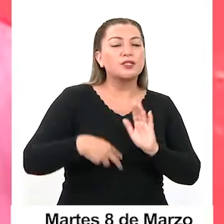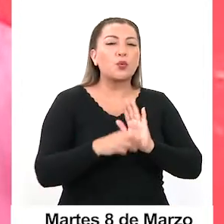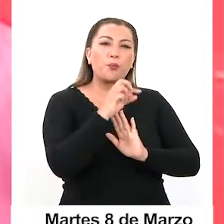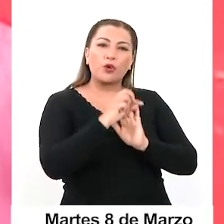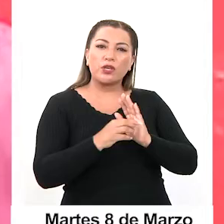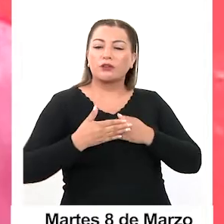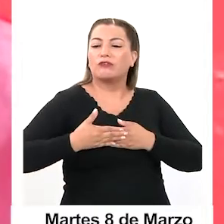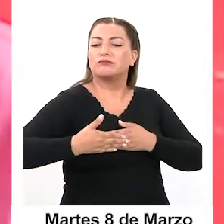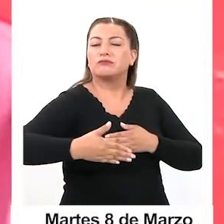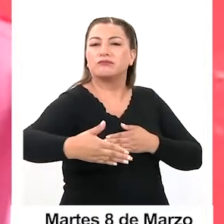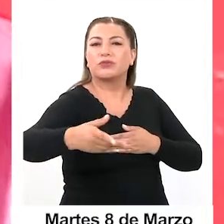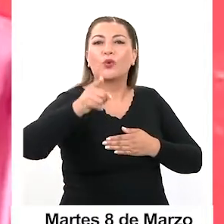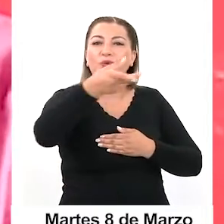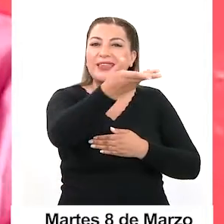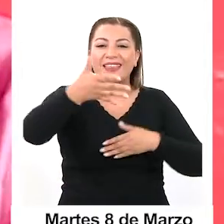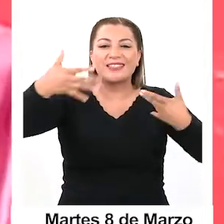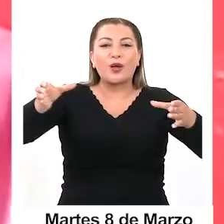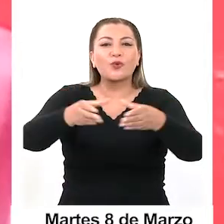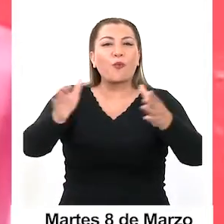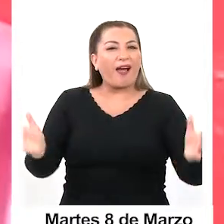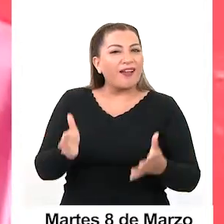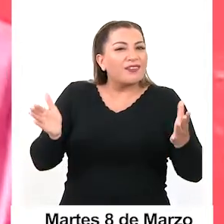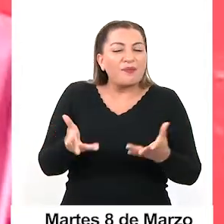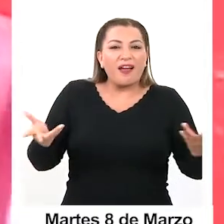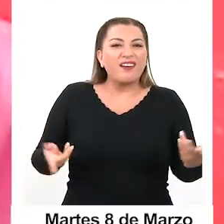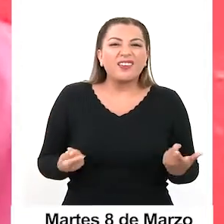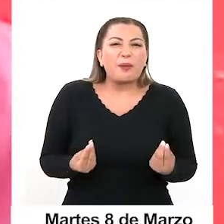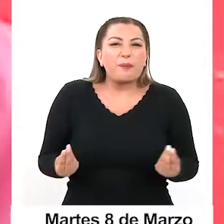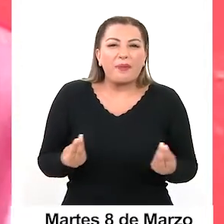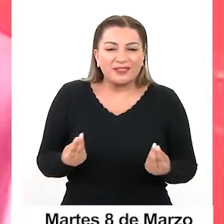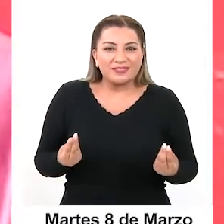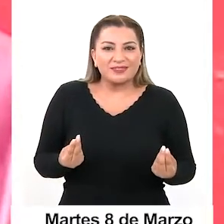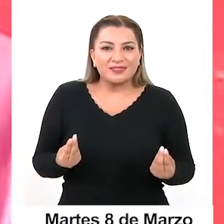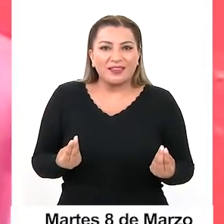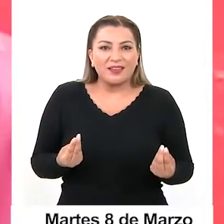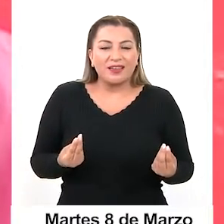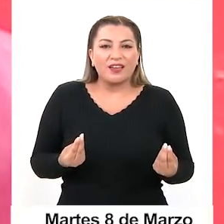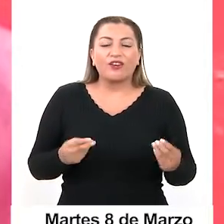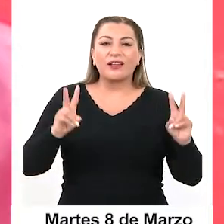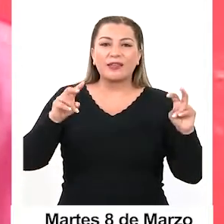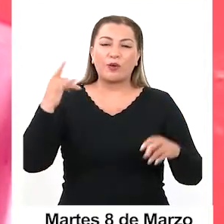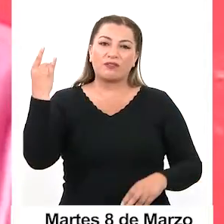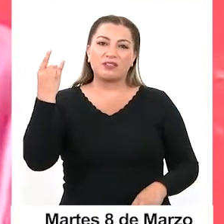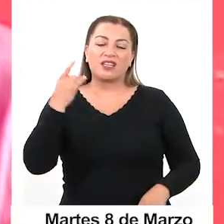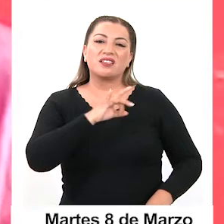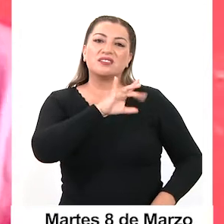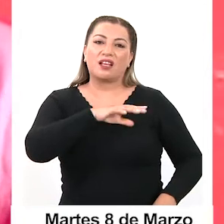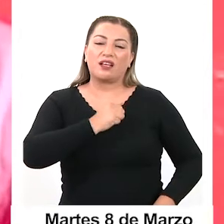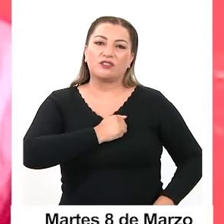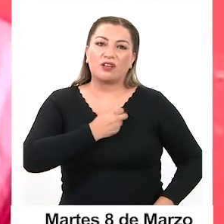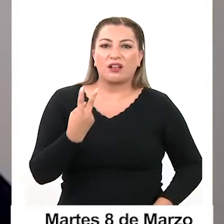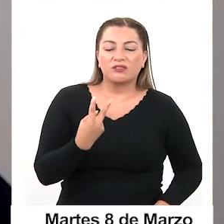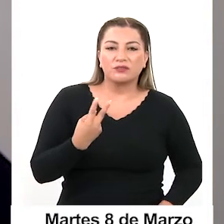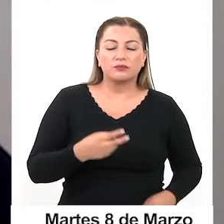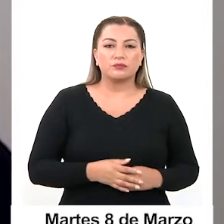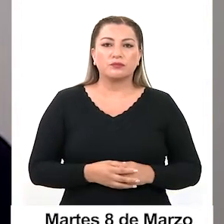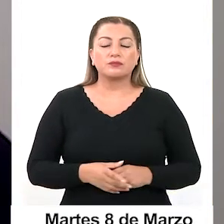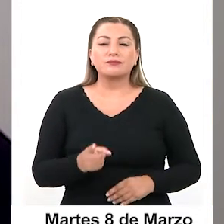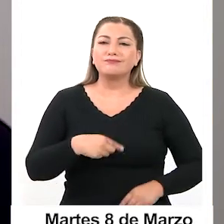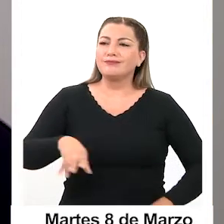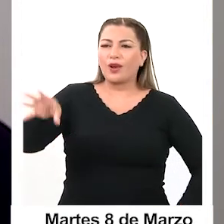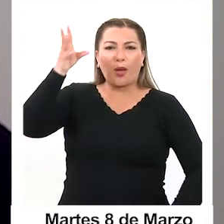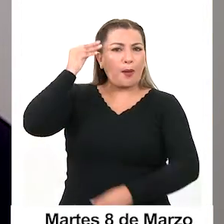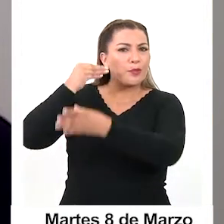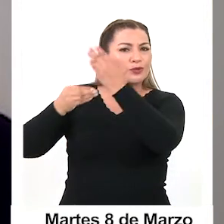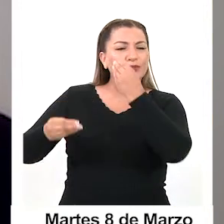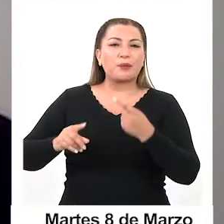de más largo plazo? ¿Se entusiasmaron? ¿Qué ha pasado, digamos, tanto con la universidad, digamos, como con ustedes? Hemos aprendido